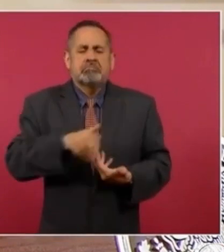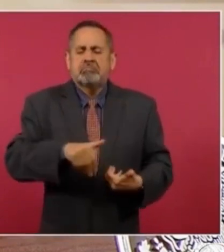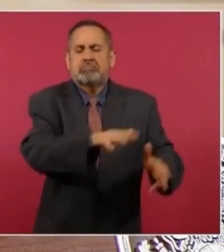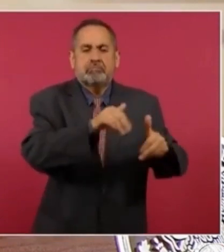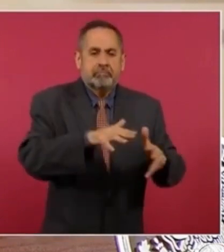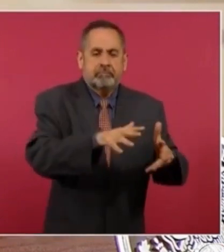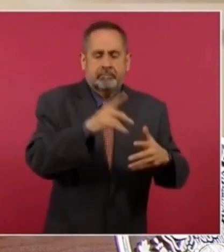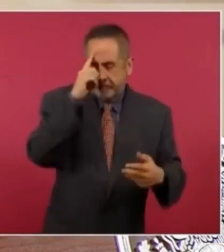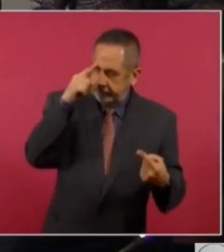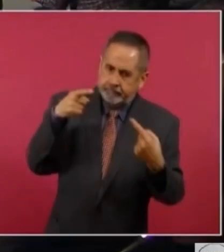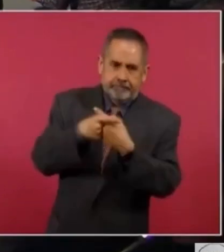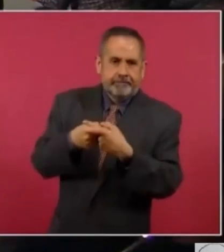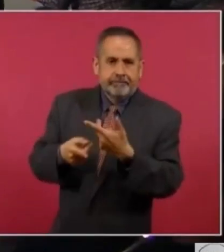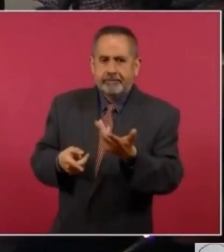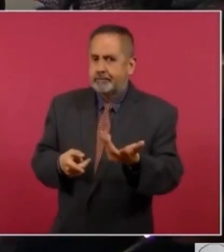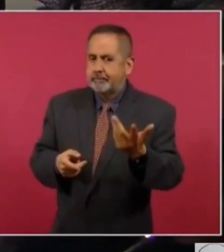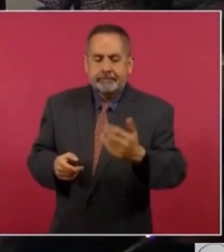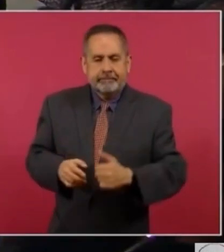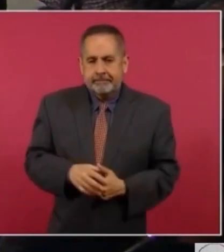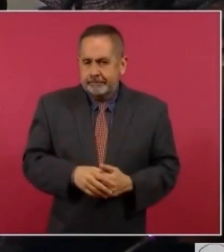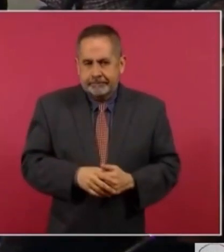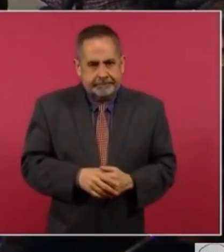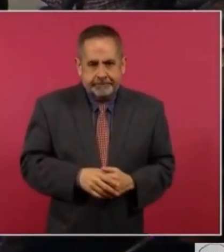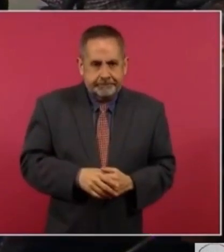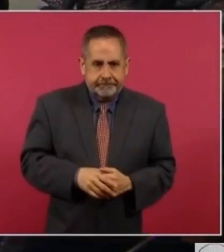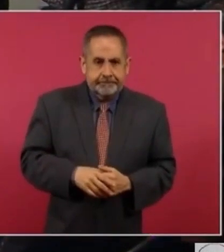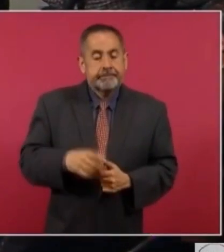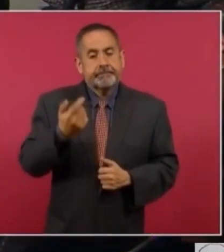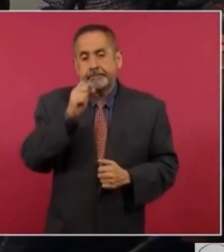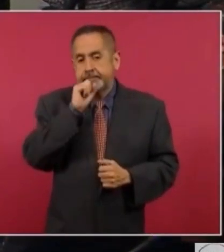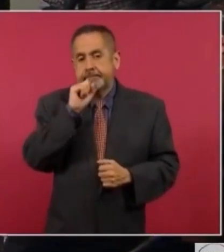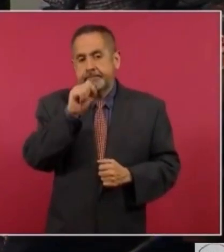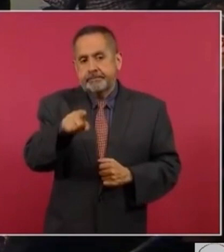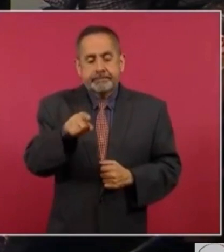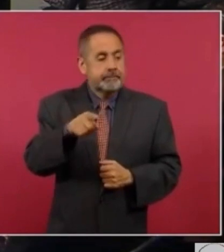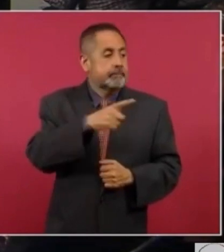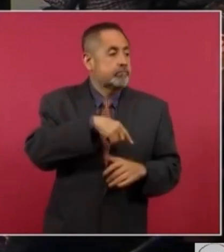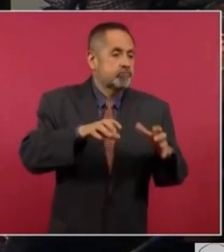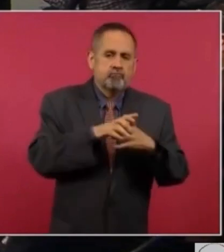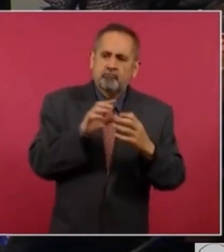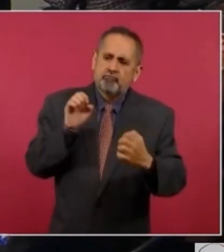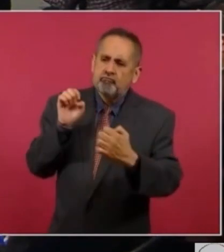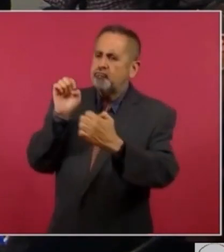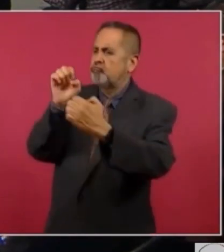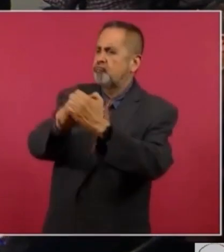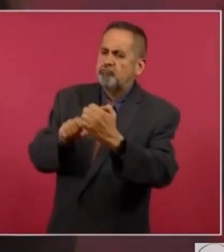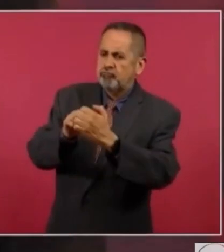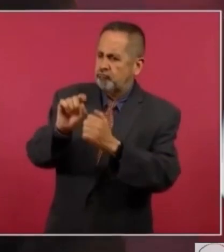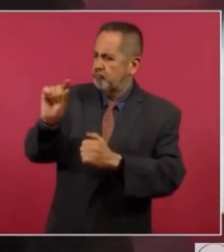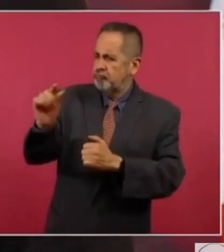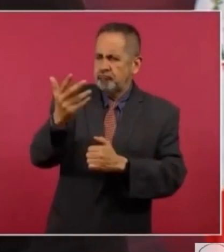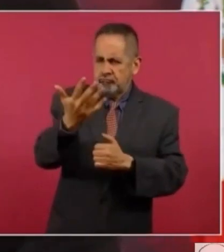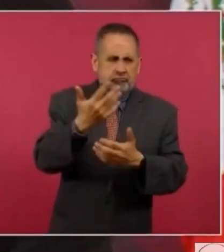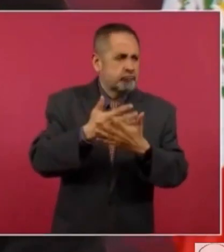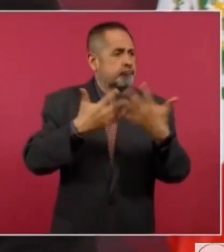En ese entonces es cuando se engañó de que iban a hacer una refinería